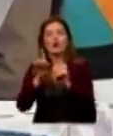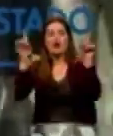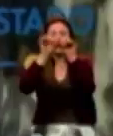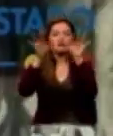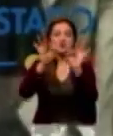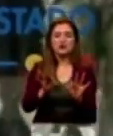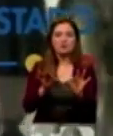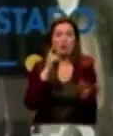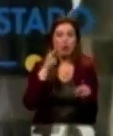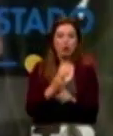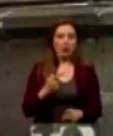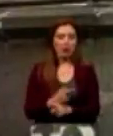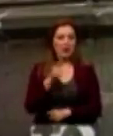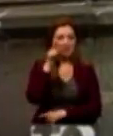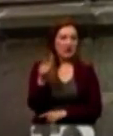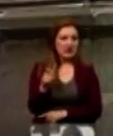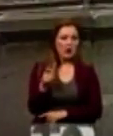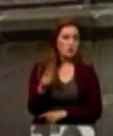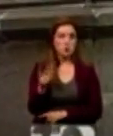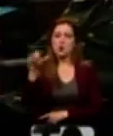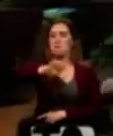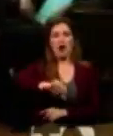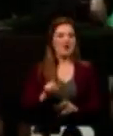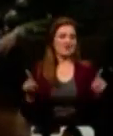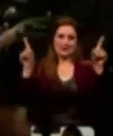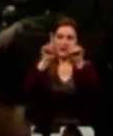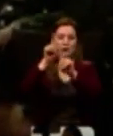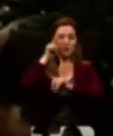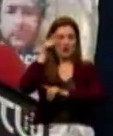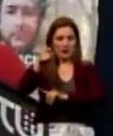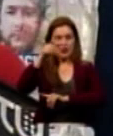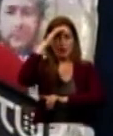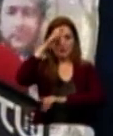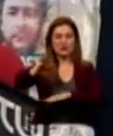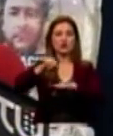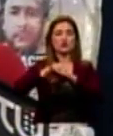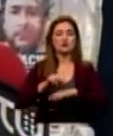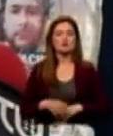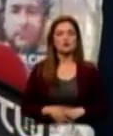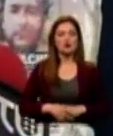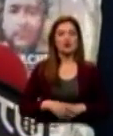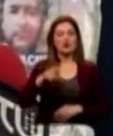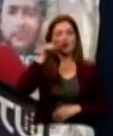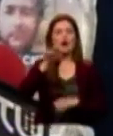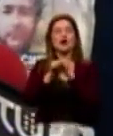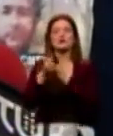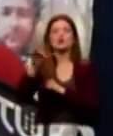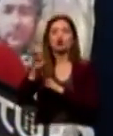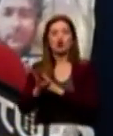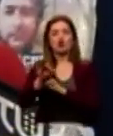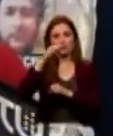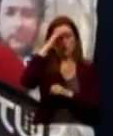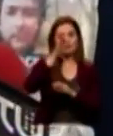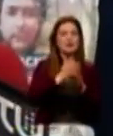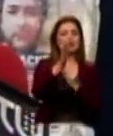oficiales presentados por la Fiscalía, el Ministerio del Interior y la Policía Nacional. El reporte de la Fiscalía del 2018 y el de la DINASED